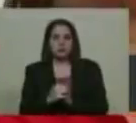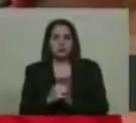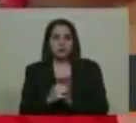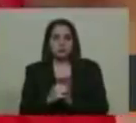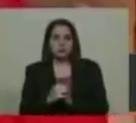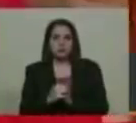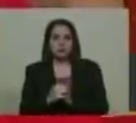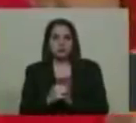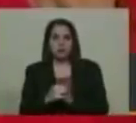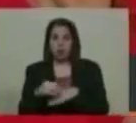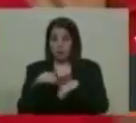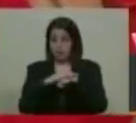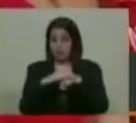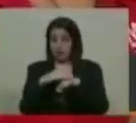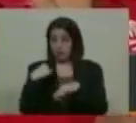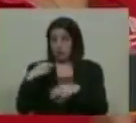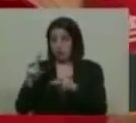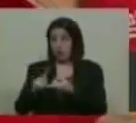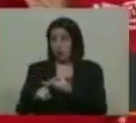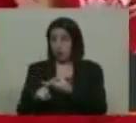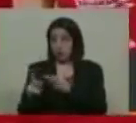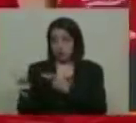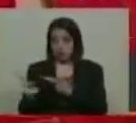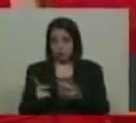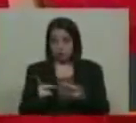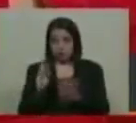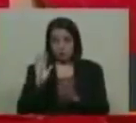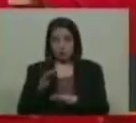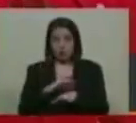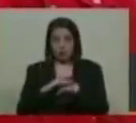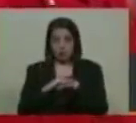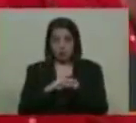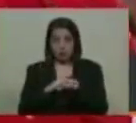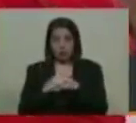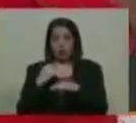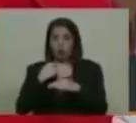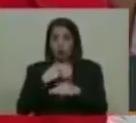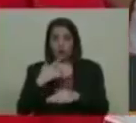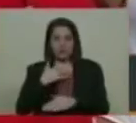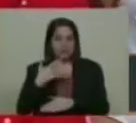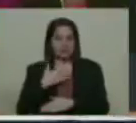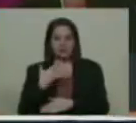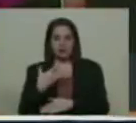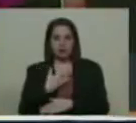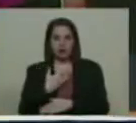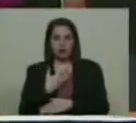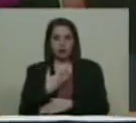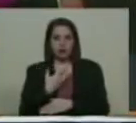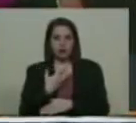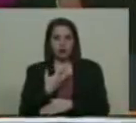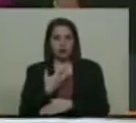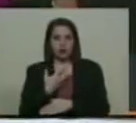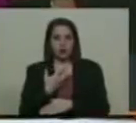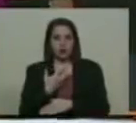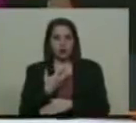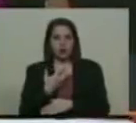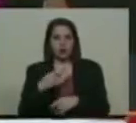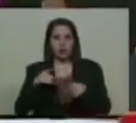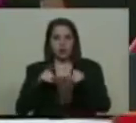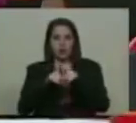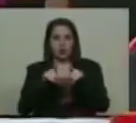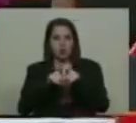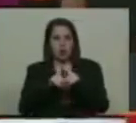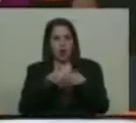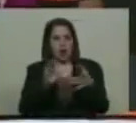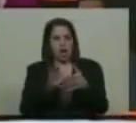Con el permiso de Cilia, Cilia, yo me siento en mi papel de